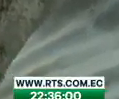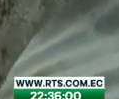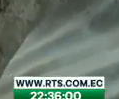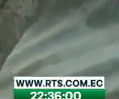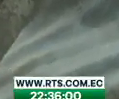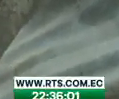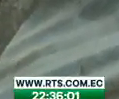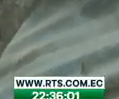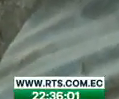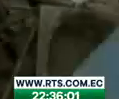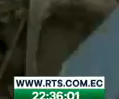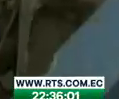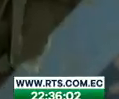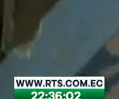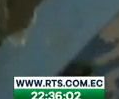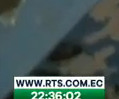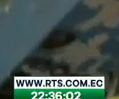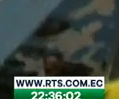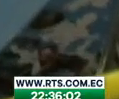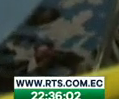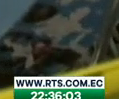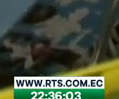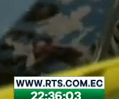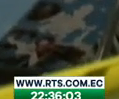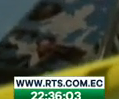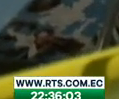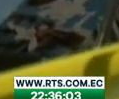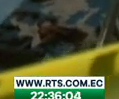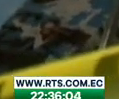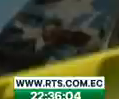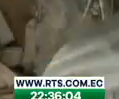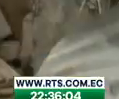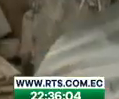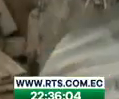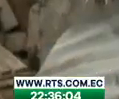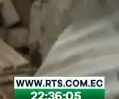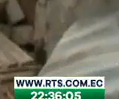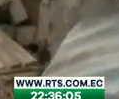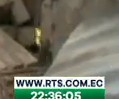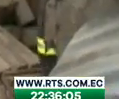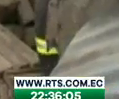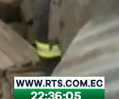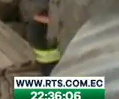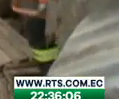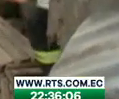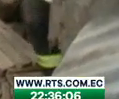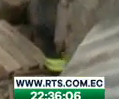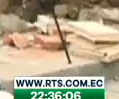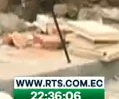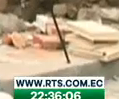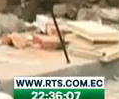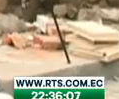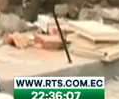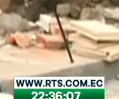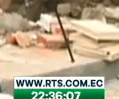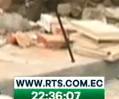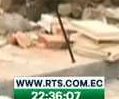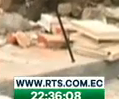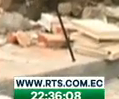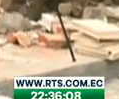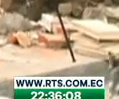años y un adulto mayor, cuyo cuerpo pudo ser extraído horas más tarde por la inestabilidad del terreno. Y se han